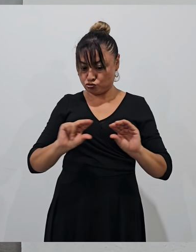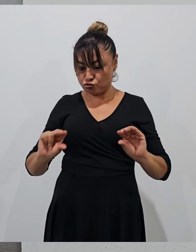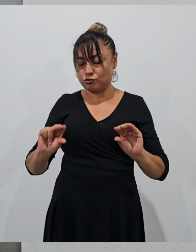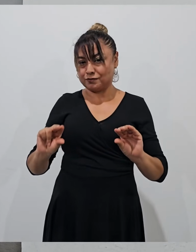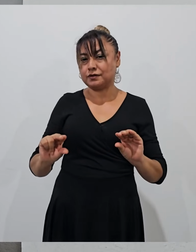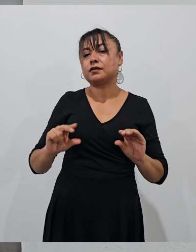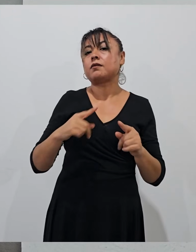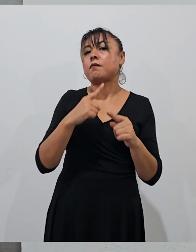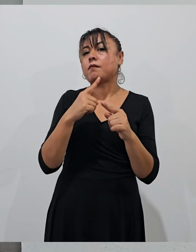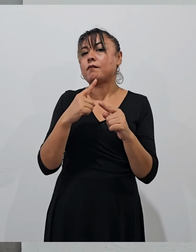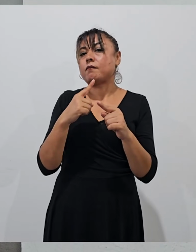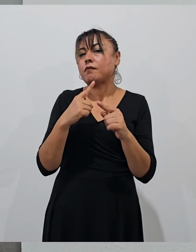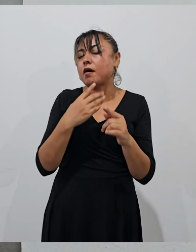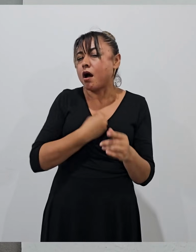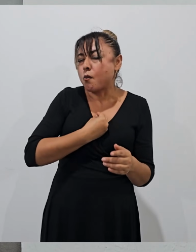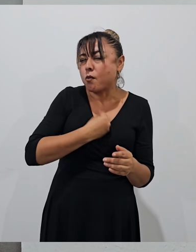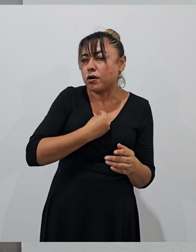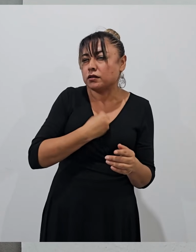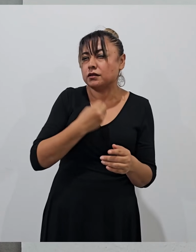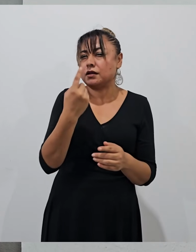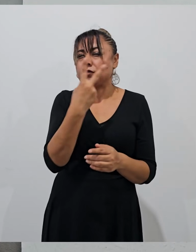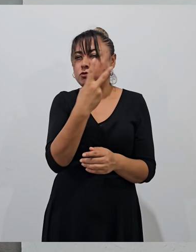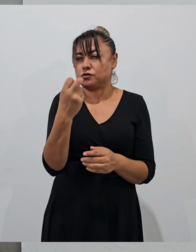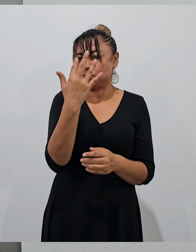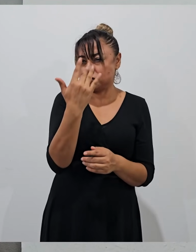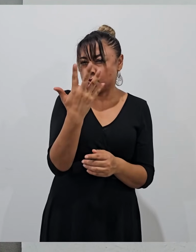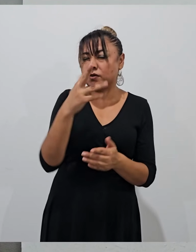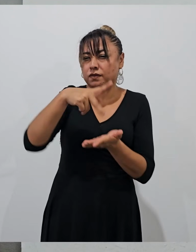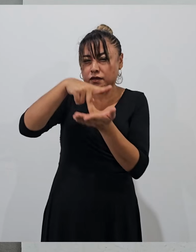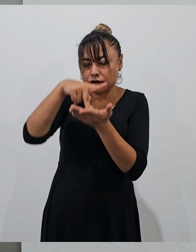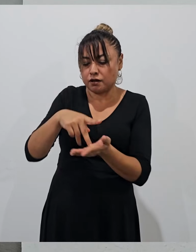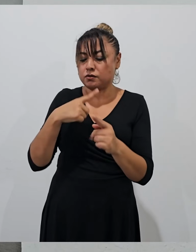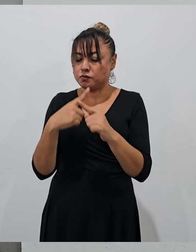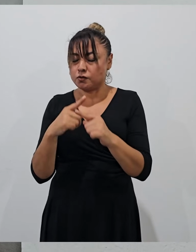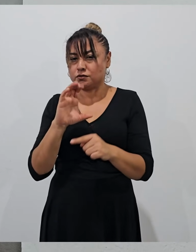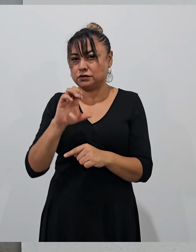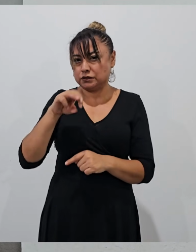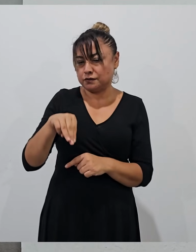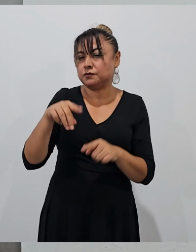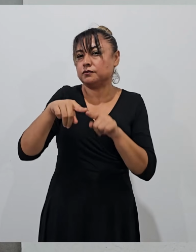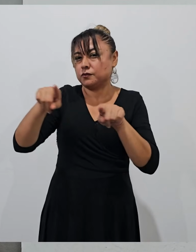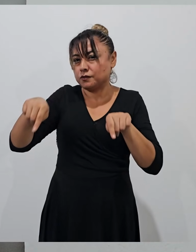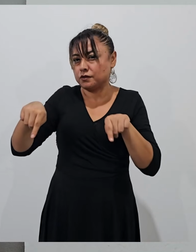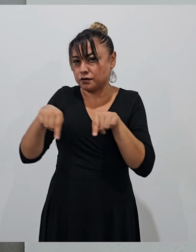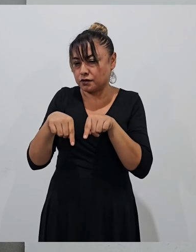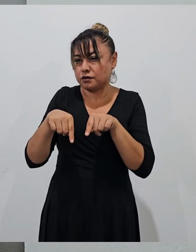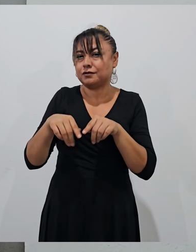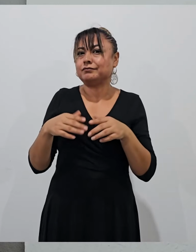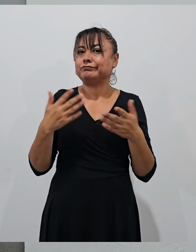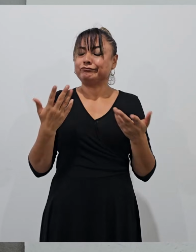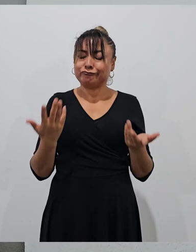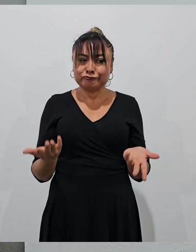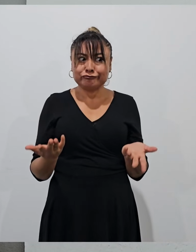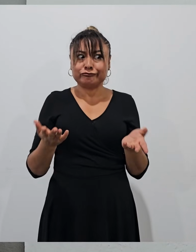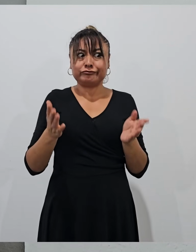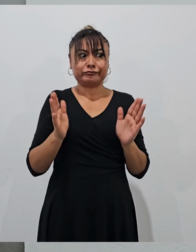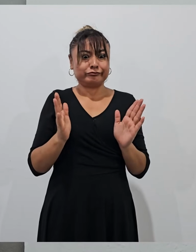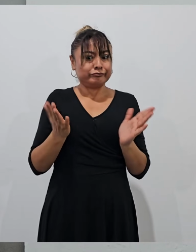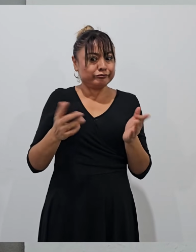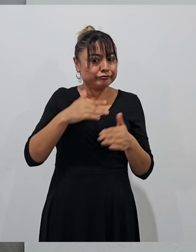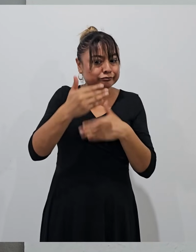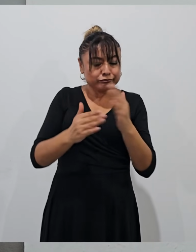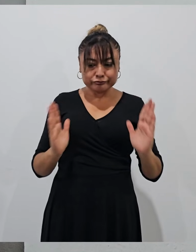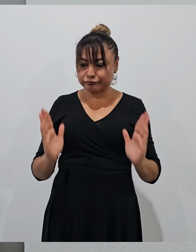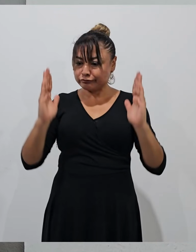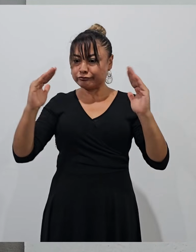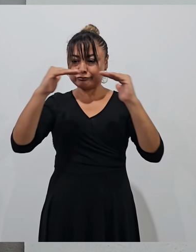sobre centímetro cuadrado, que es esta de color rojo. Y para cerrar el túnel, los muros y la losa. Para poder realizar el colado de la estructura del túnel